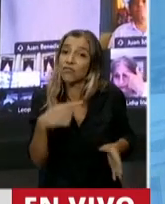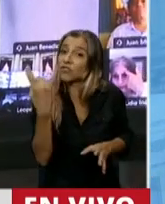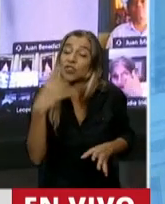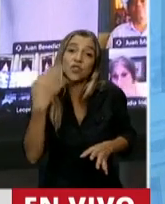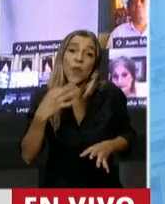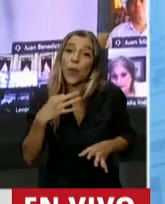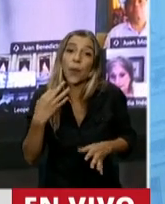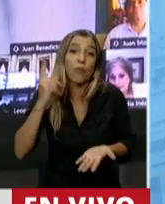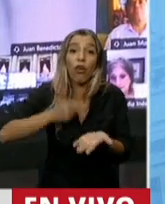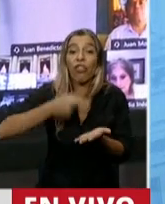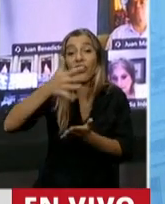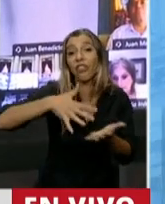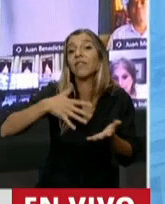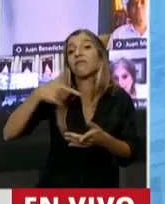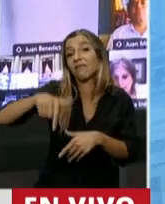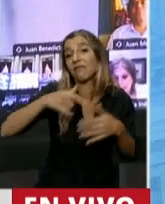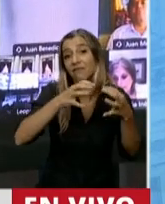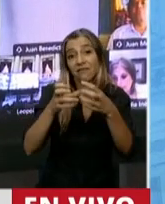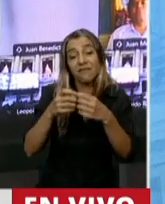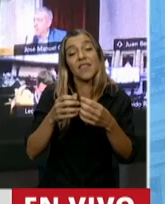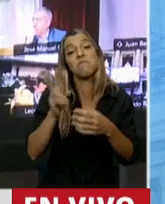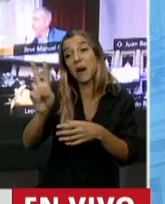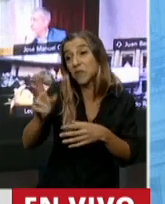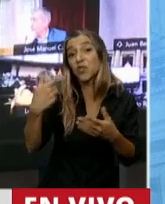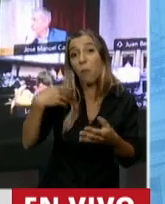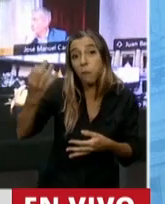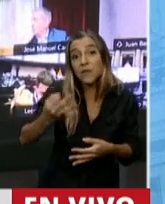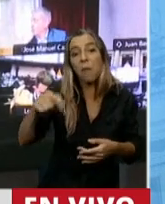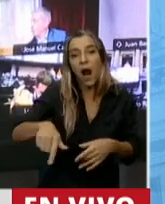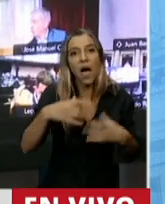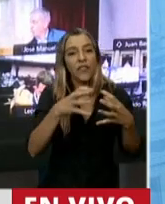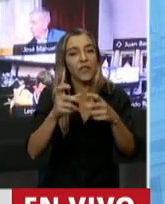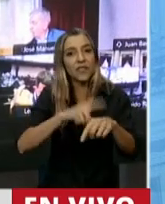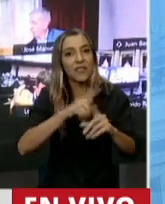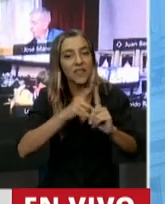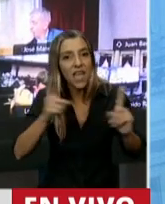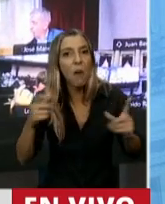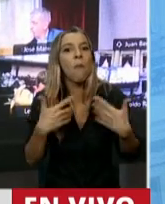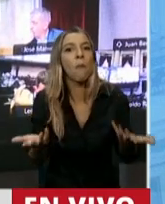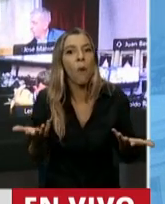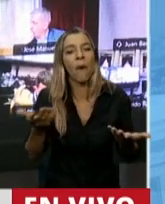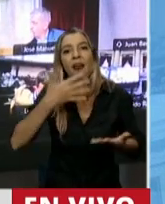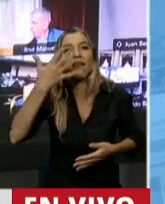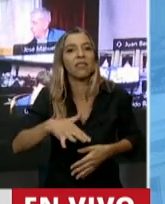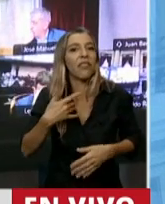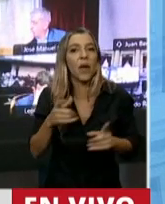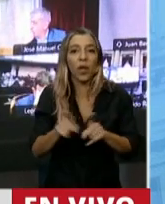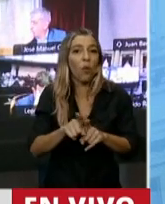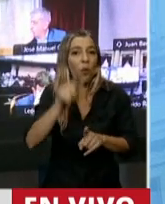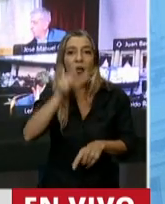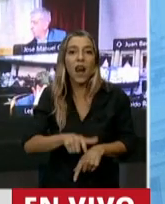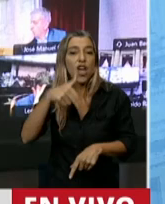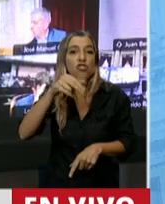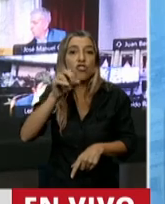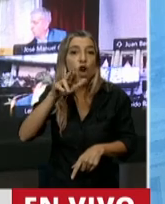dictamen para que lo podamos discutir, para que lo podamos discutir con tiempo, pero me parece que a los trabajadores como norma se les acaba el